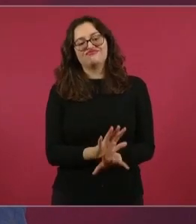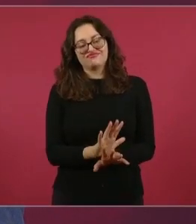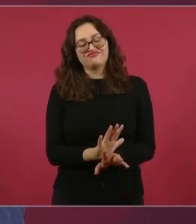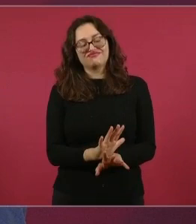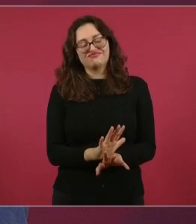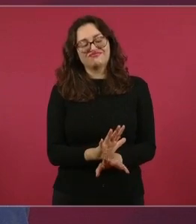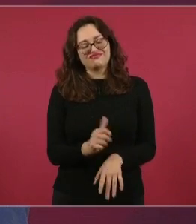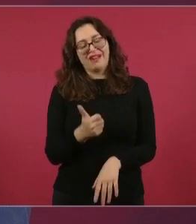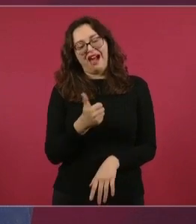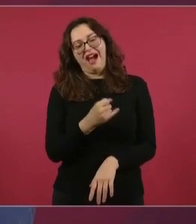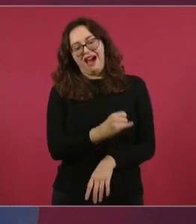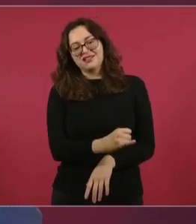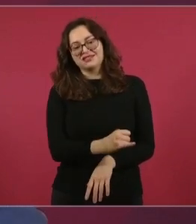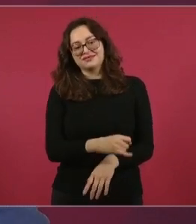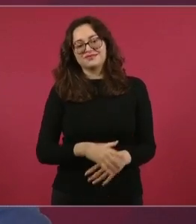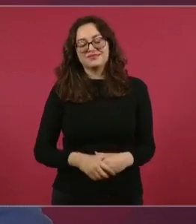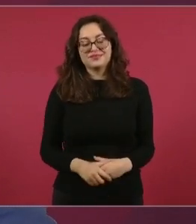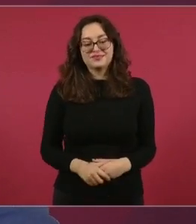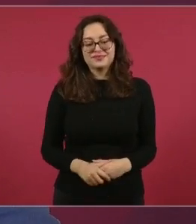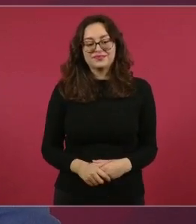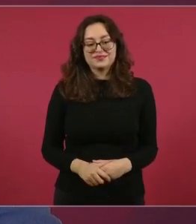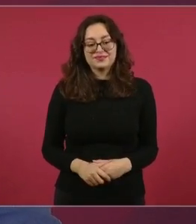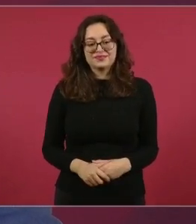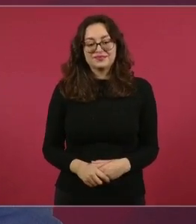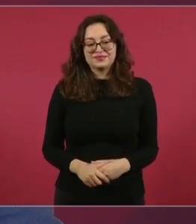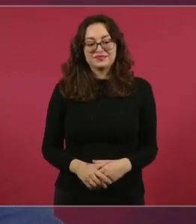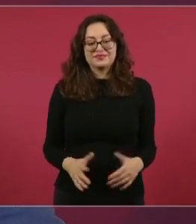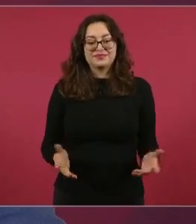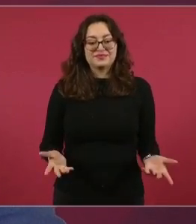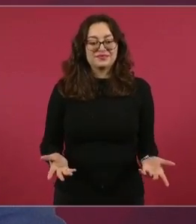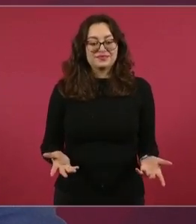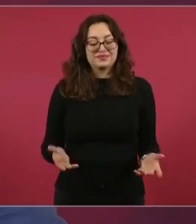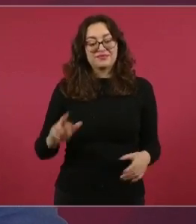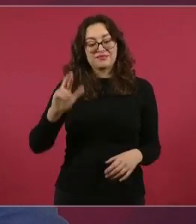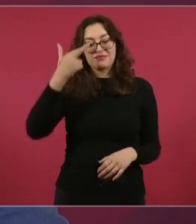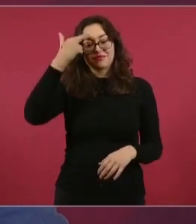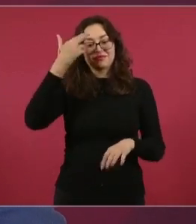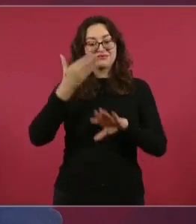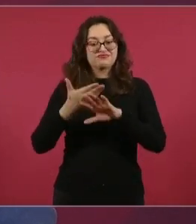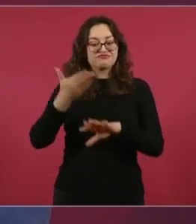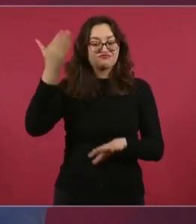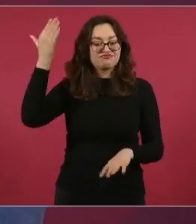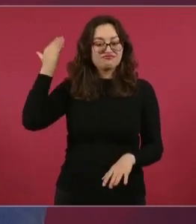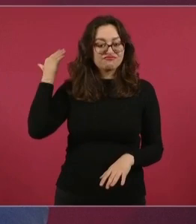nada. O como se decía antes,